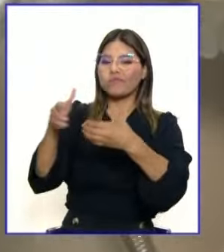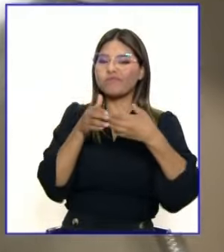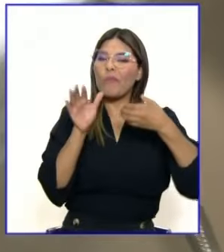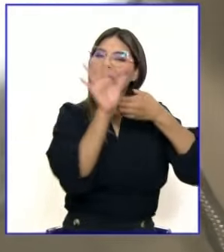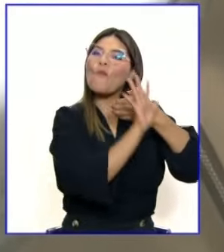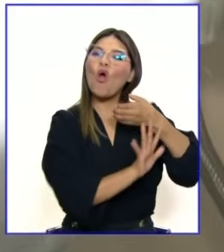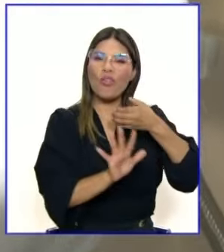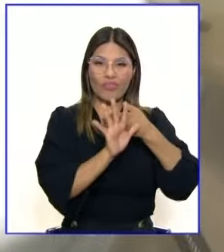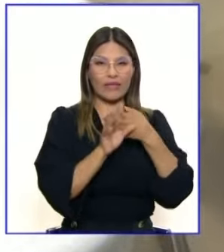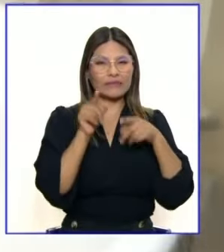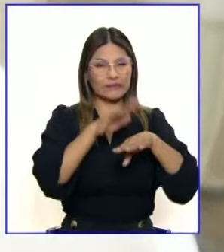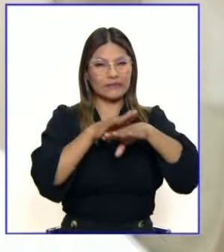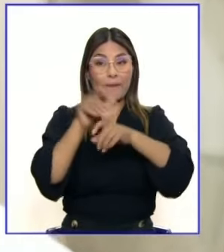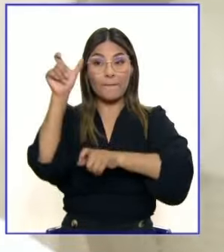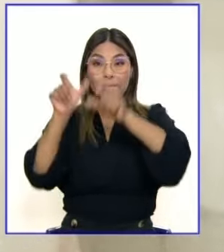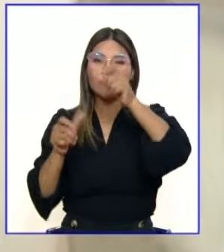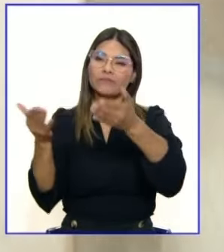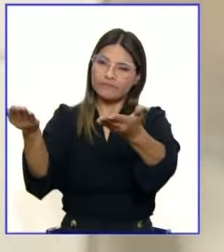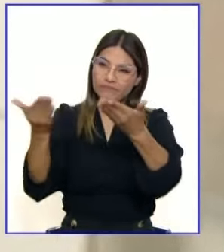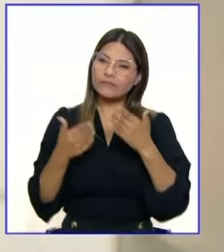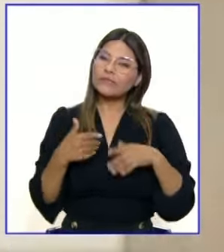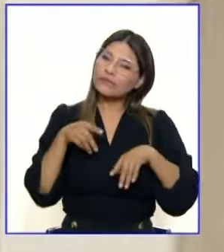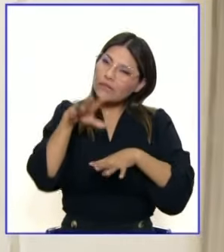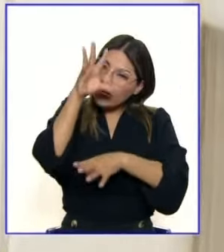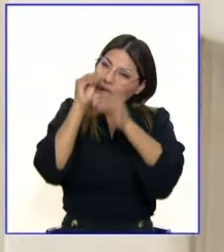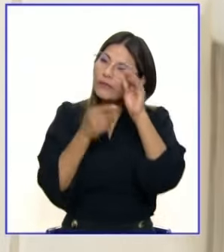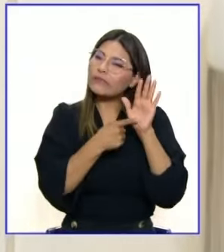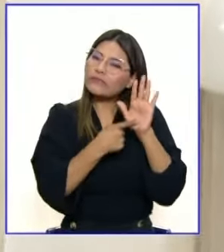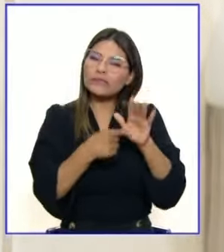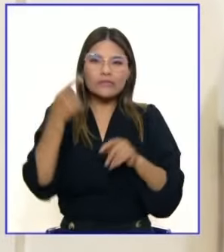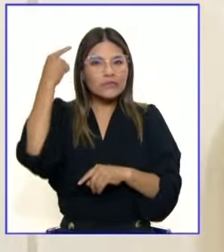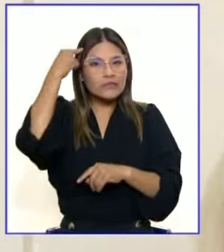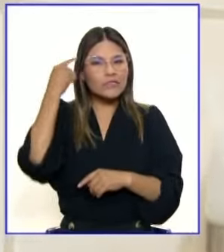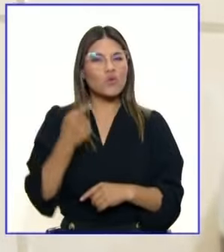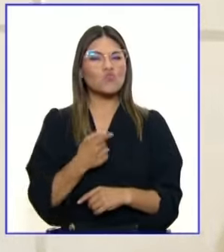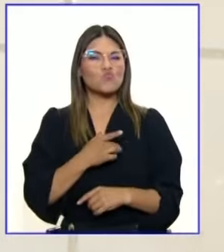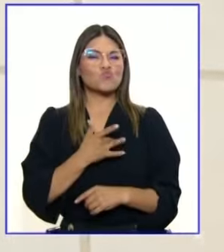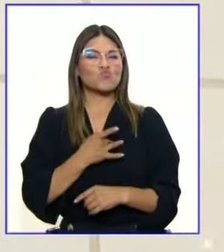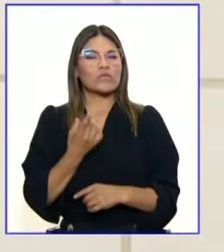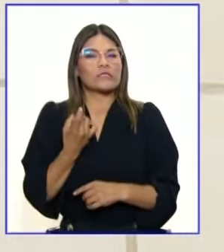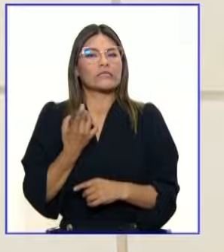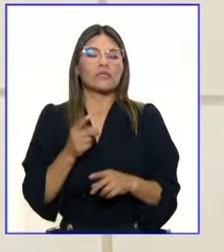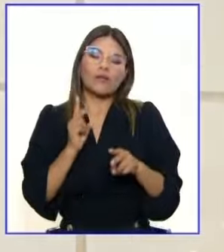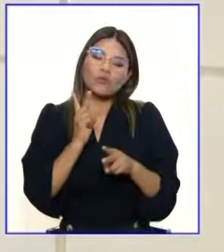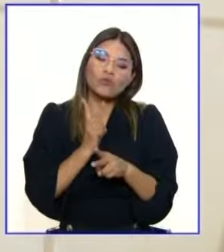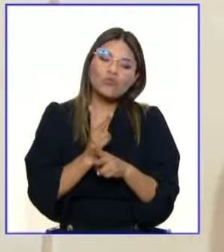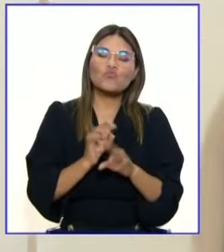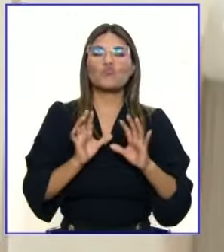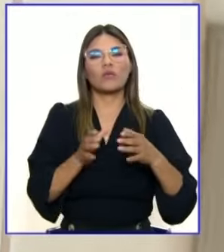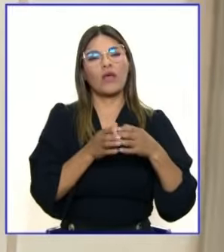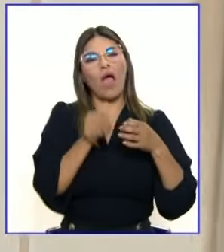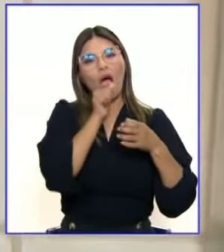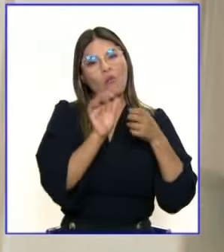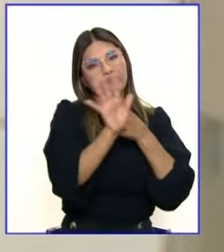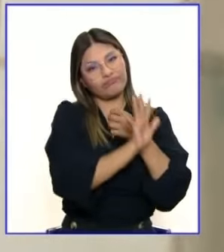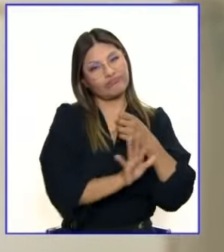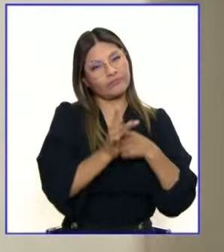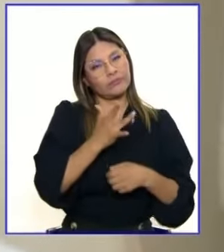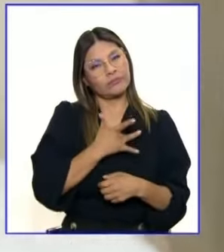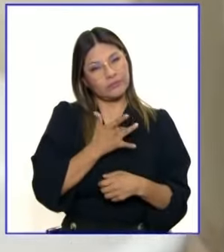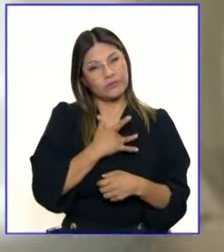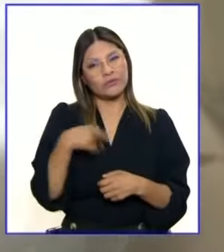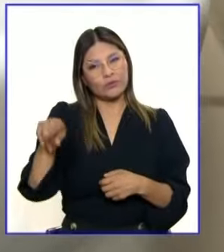es sensibilizar y concientizar a nuestro público a que el agua hay que cuidarla. Siempre hacerle